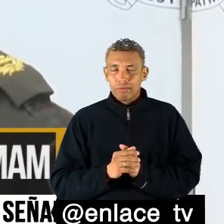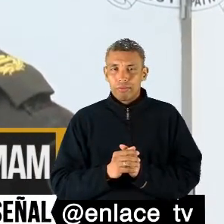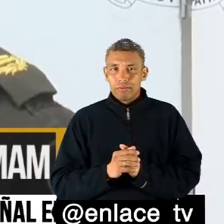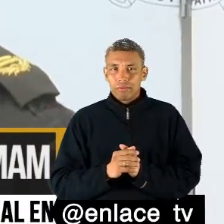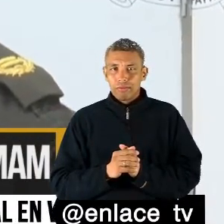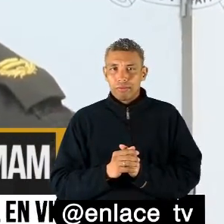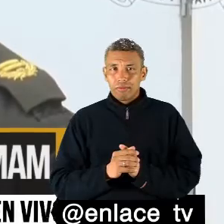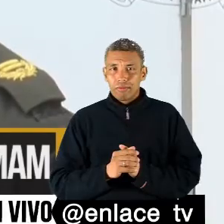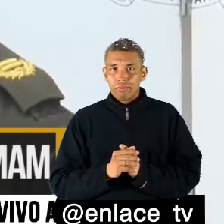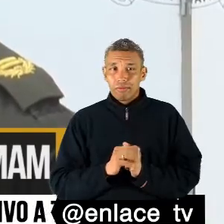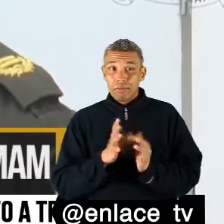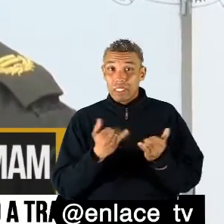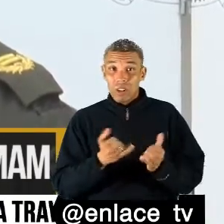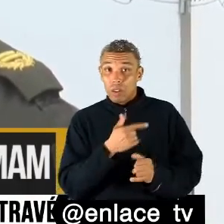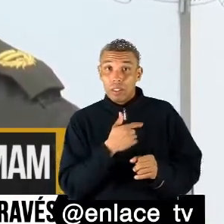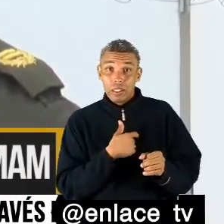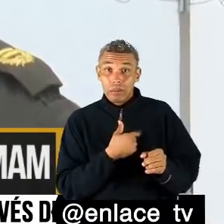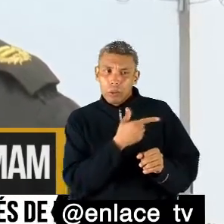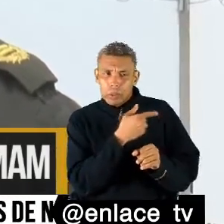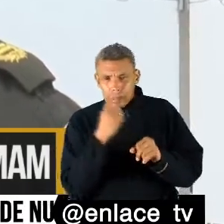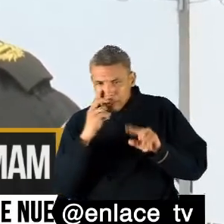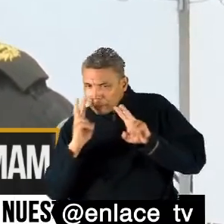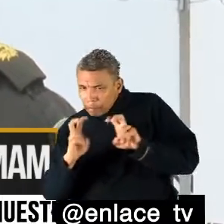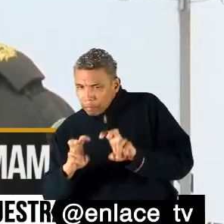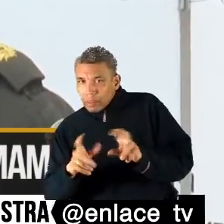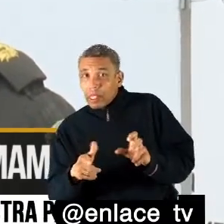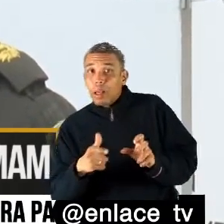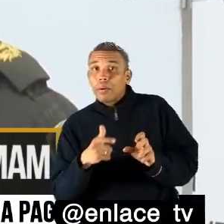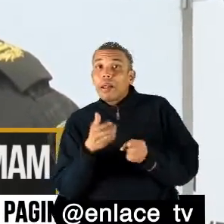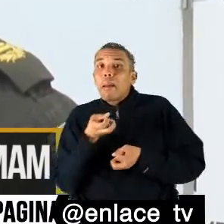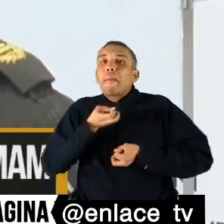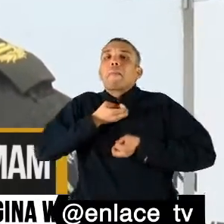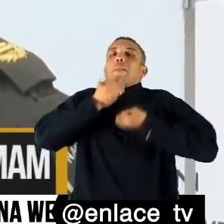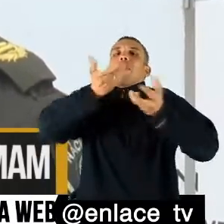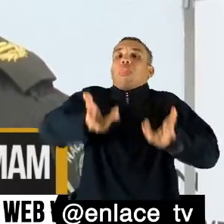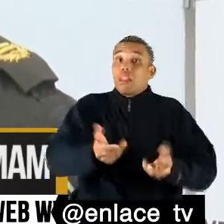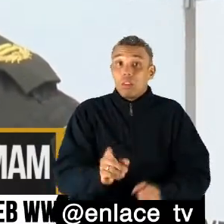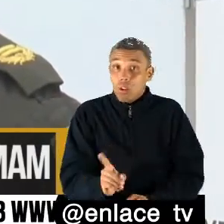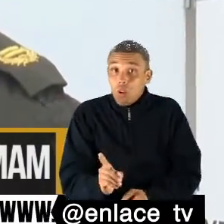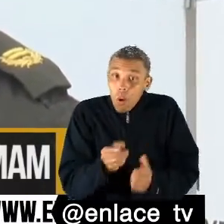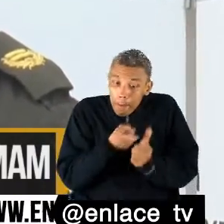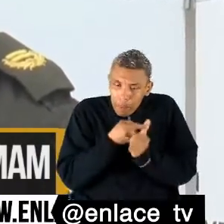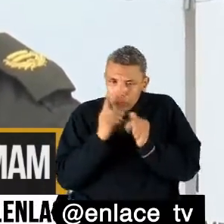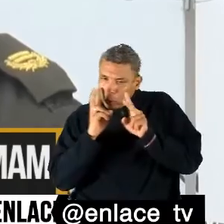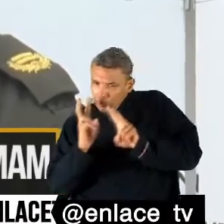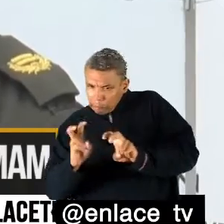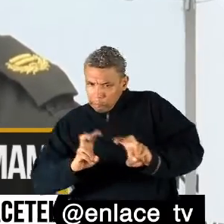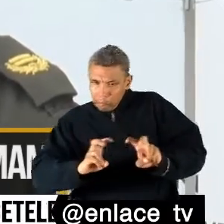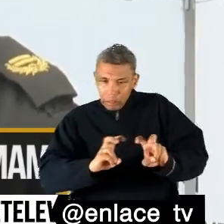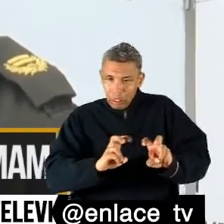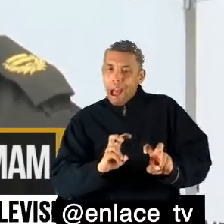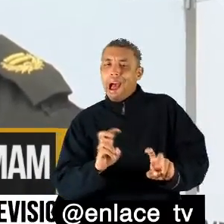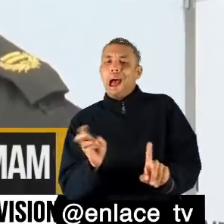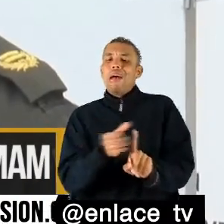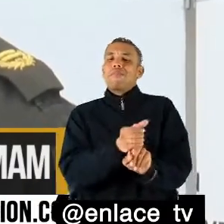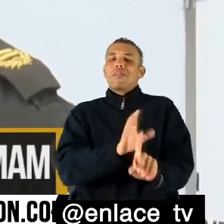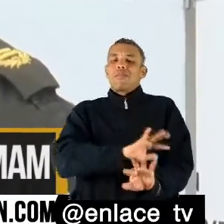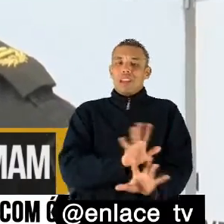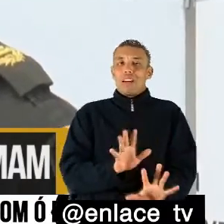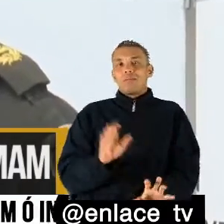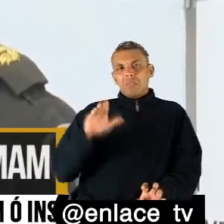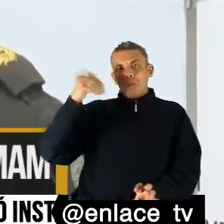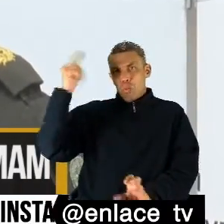bajo calidades de reserva. En su momento pues ya habrá el momento de poder informar con puntualidad y de manera oficial cuál